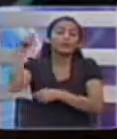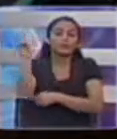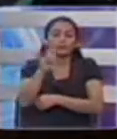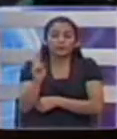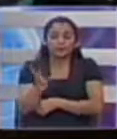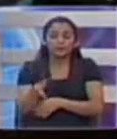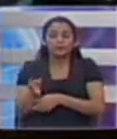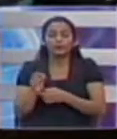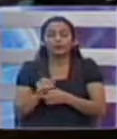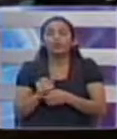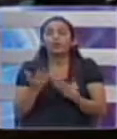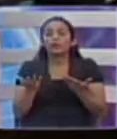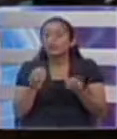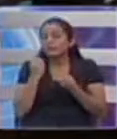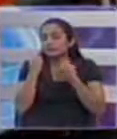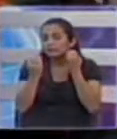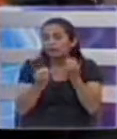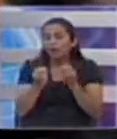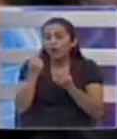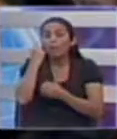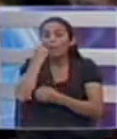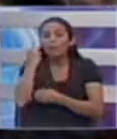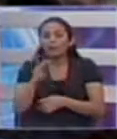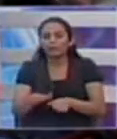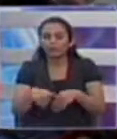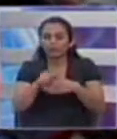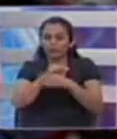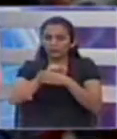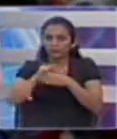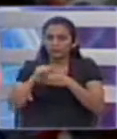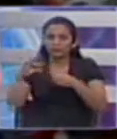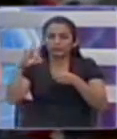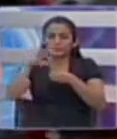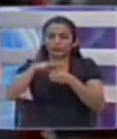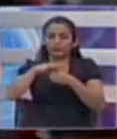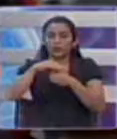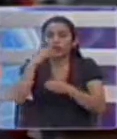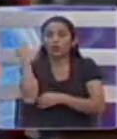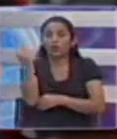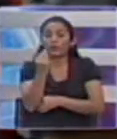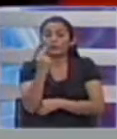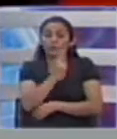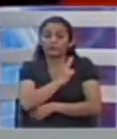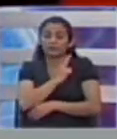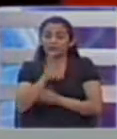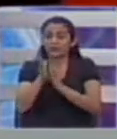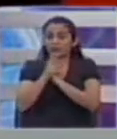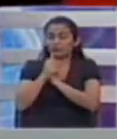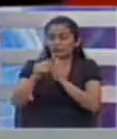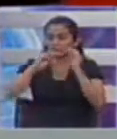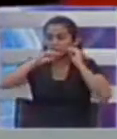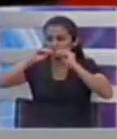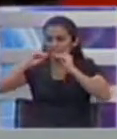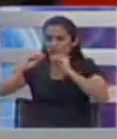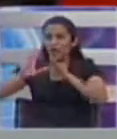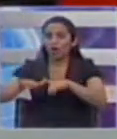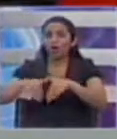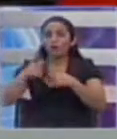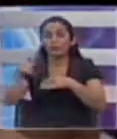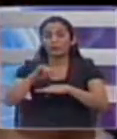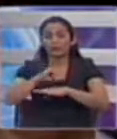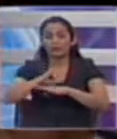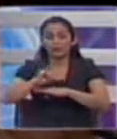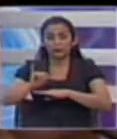segundo simulacro de votaciones, mientras desarrollan la jornada de capacitación a los estudiantes universitarios que estarán en las juntas receptoras del